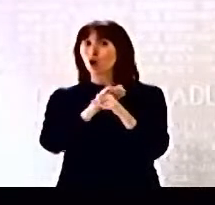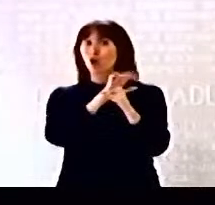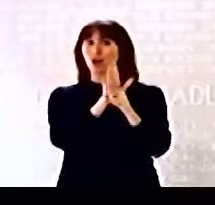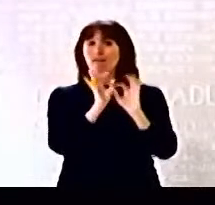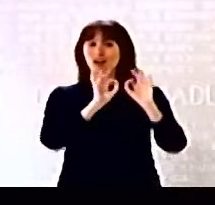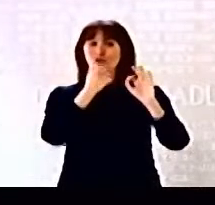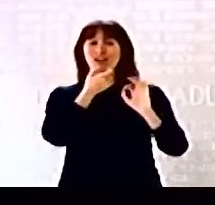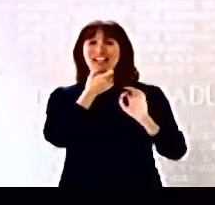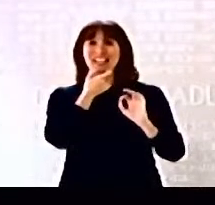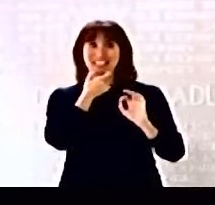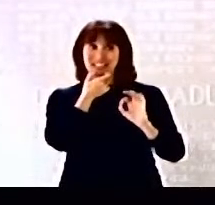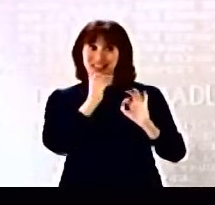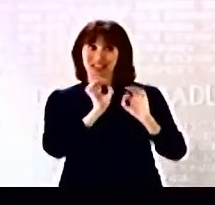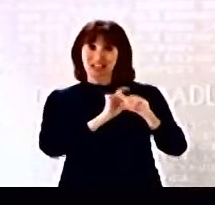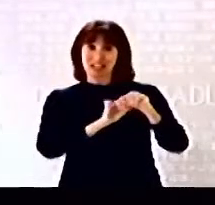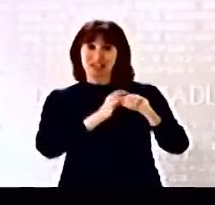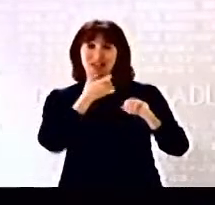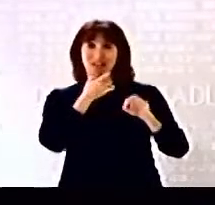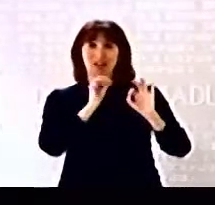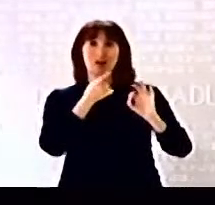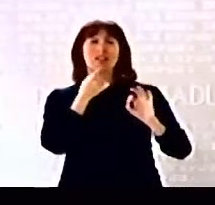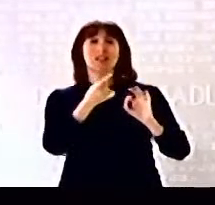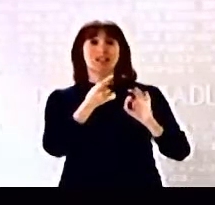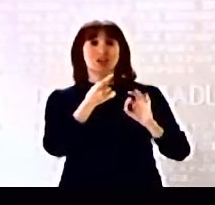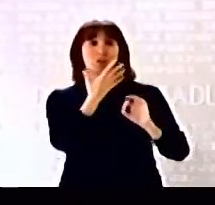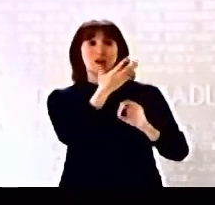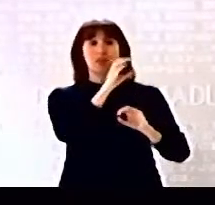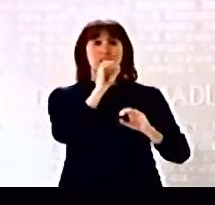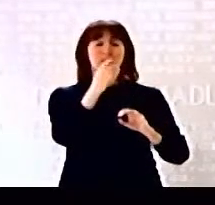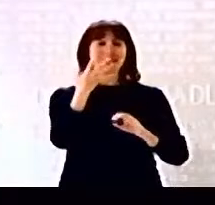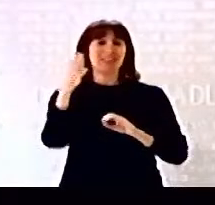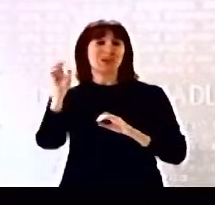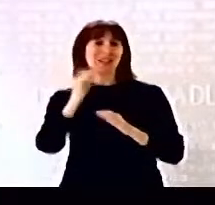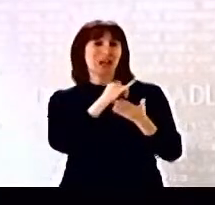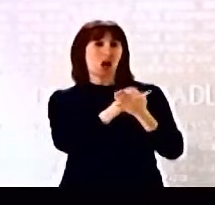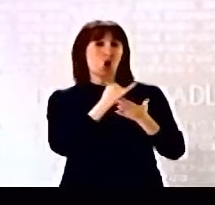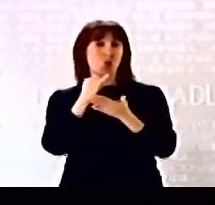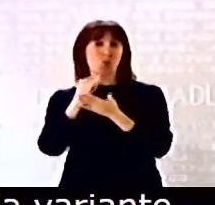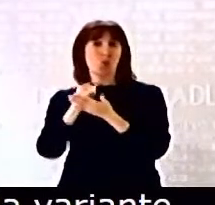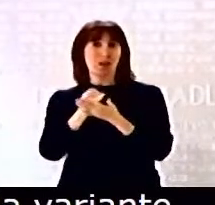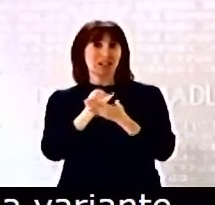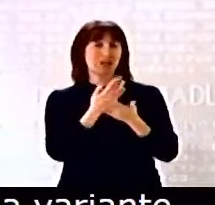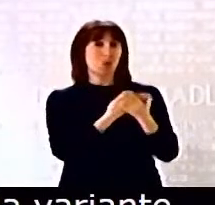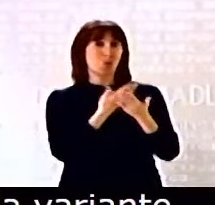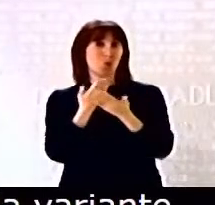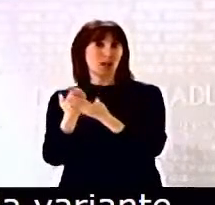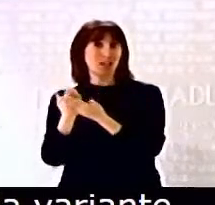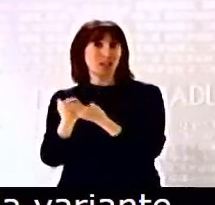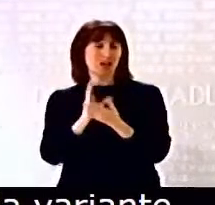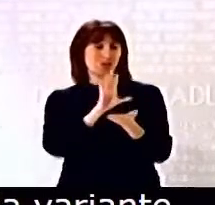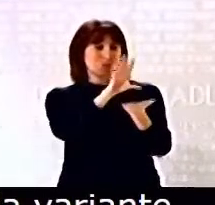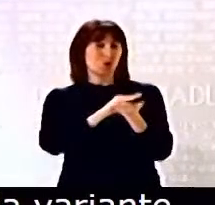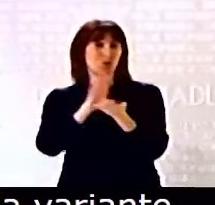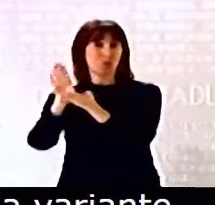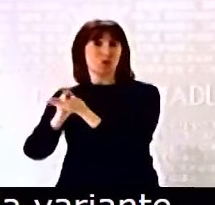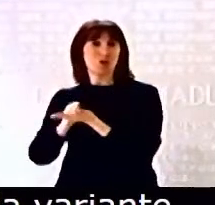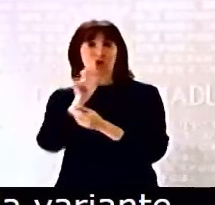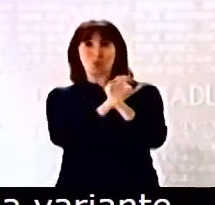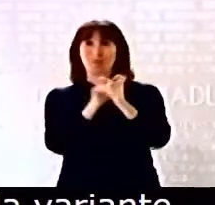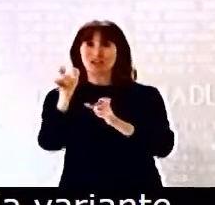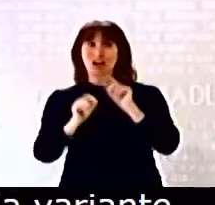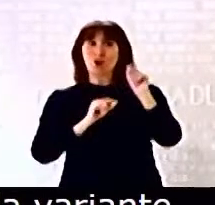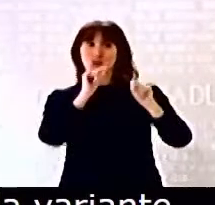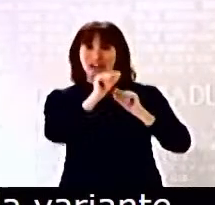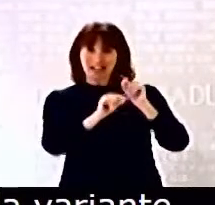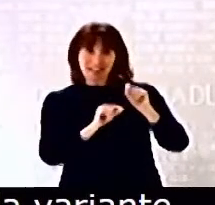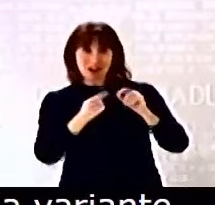hablado usted de 100 muestras, bueno, 50 y 50. Debo entender que son muestras que se recogen a personas que están